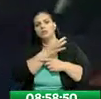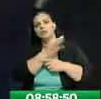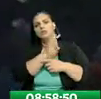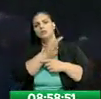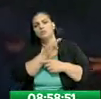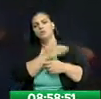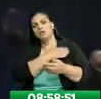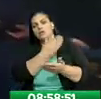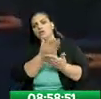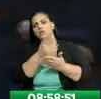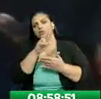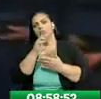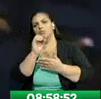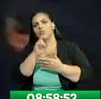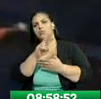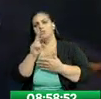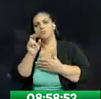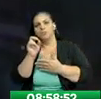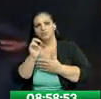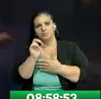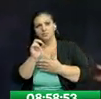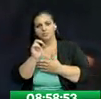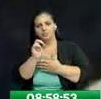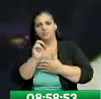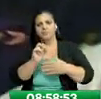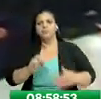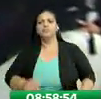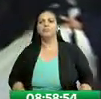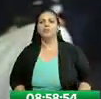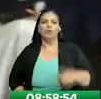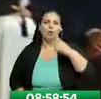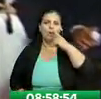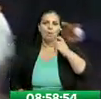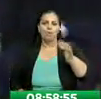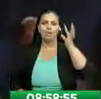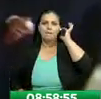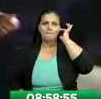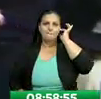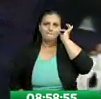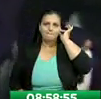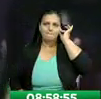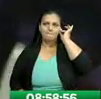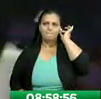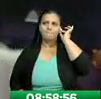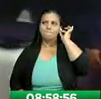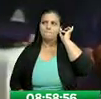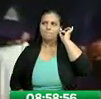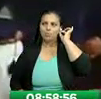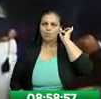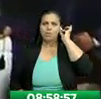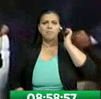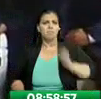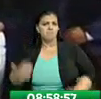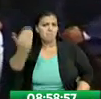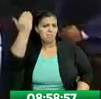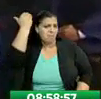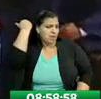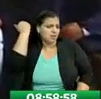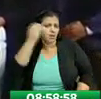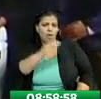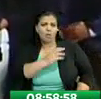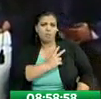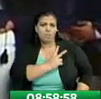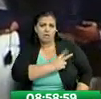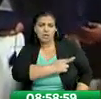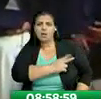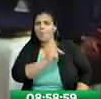2019-2020 y la quinta de la coeducación, es decir, hombres y mujeres en ese colegio que nació de con estudiantes de varones,